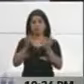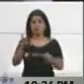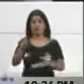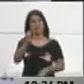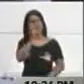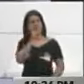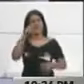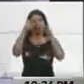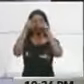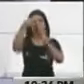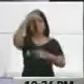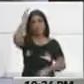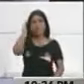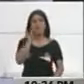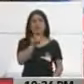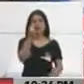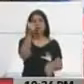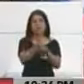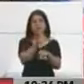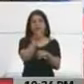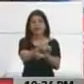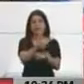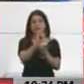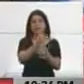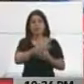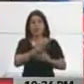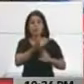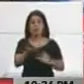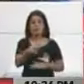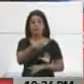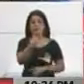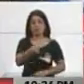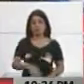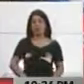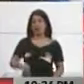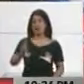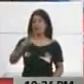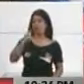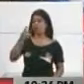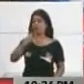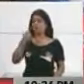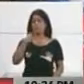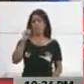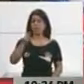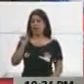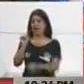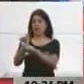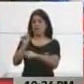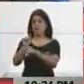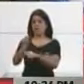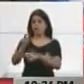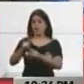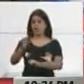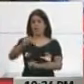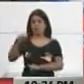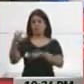asesino, tú fuiste cómplice de esto. Por eso hablas con tanta libertad de amenazar a los hijos de los